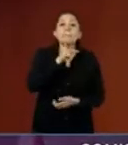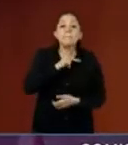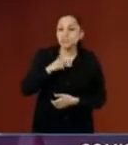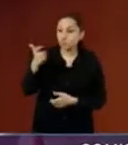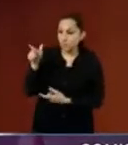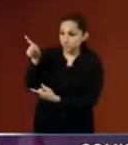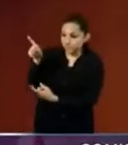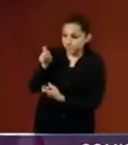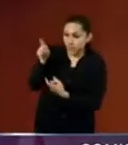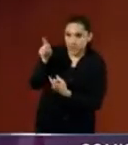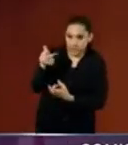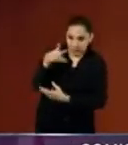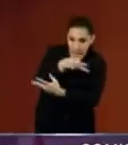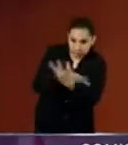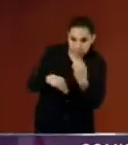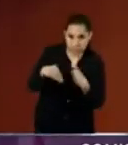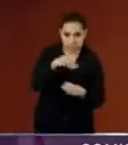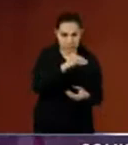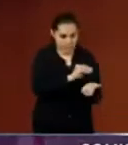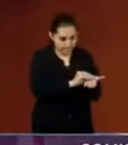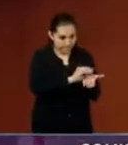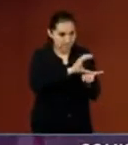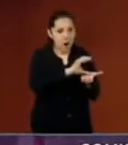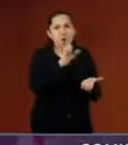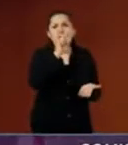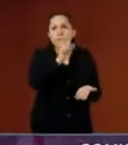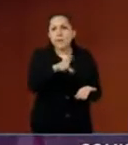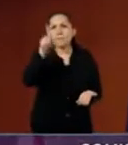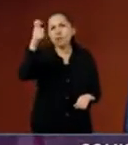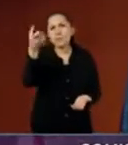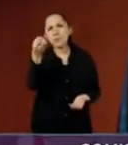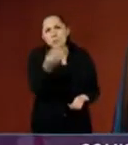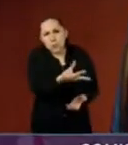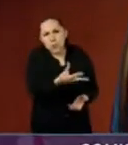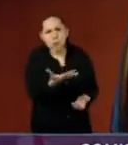las donaciones o cualquier tipo de aportación que provengan